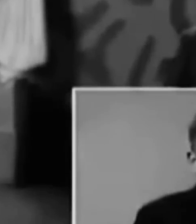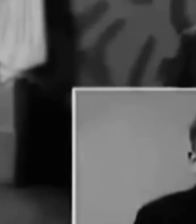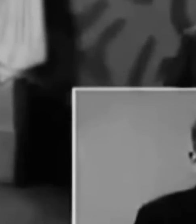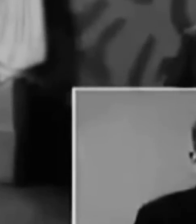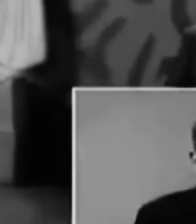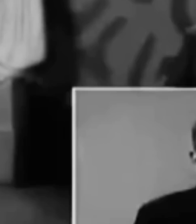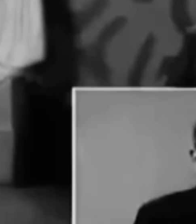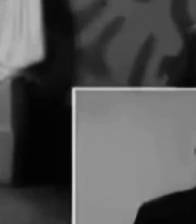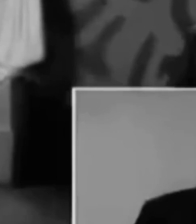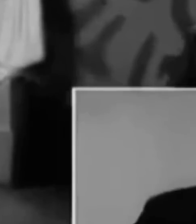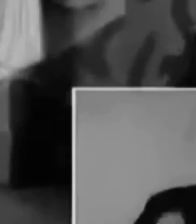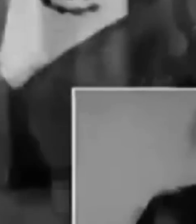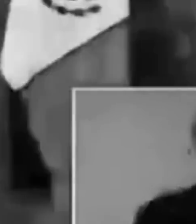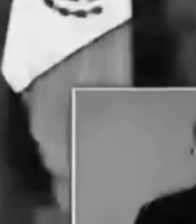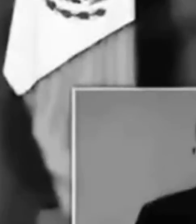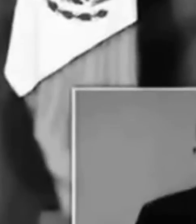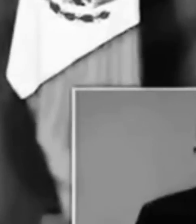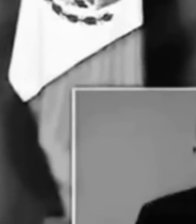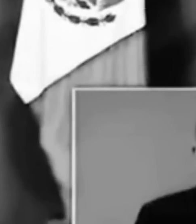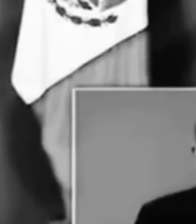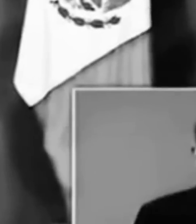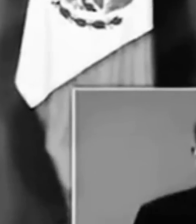sin sentencia.